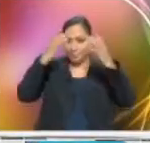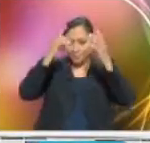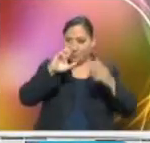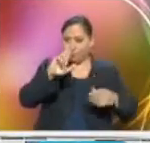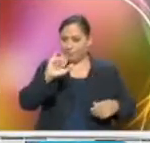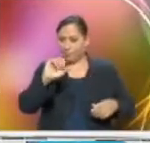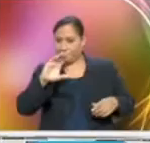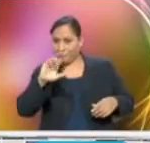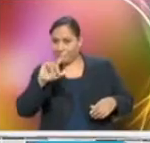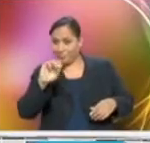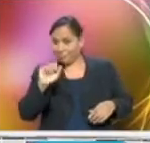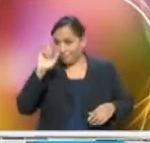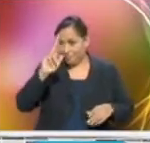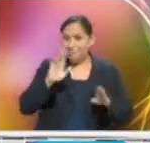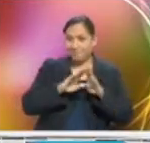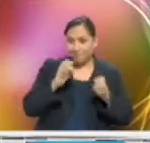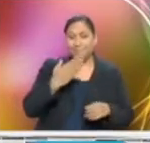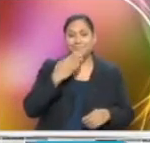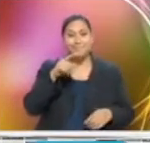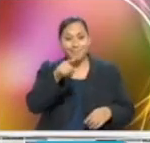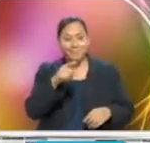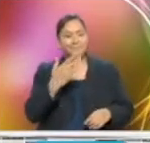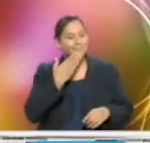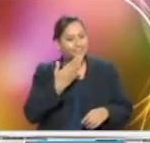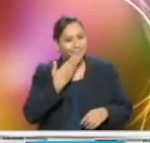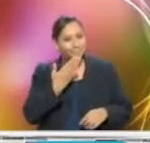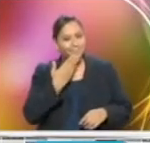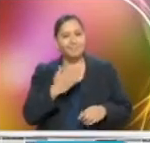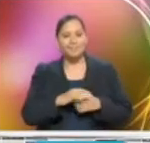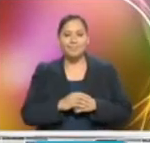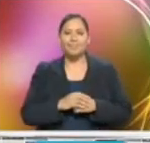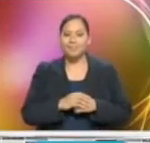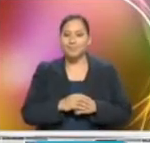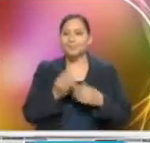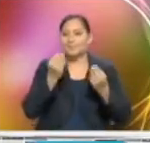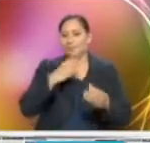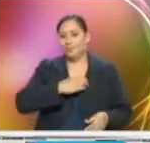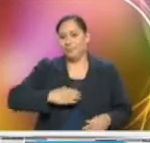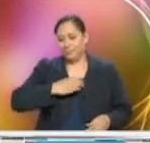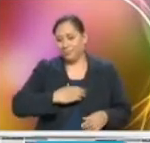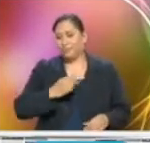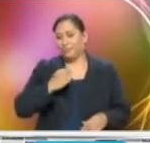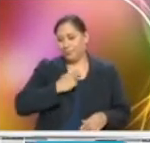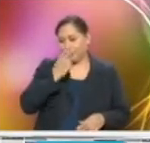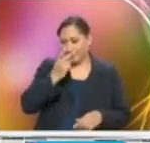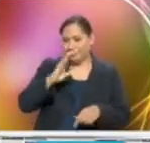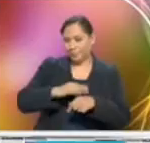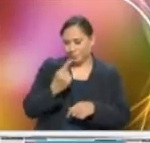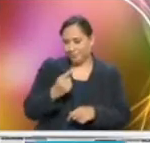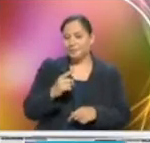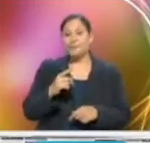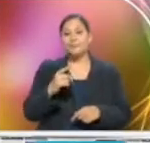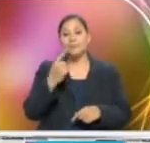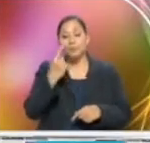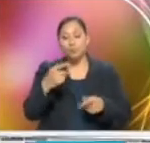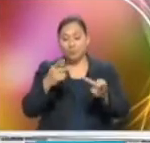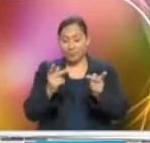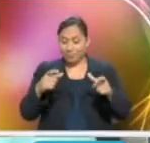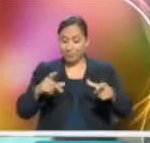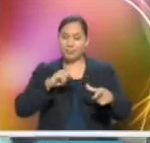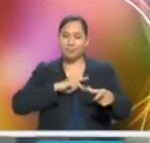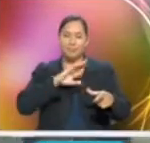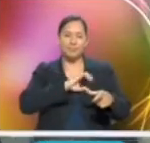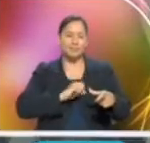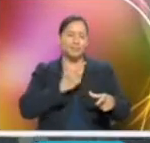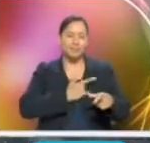Luis Carlos. Hola. ¿Cómo estás? Muy bien, ¿y tú? Bien. ¿Todo bien? Muy contento, te voy a decir por qué. Porque Dímelo. uno de mis platillos